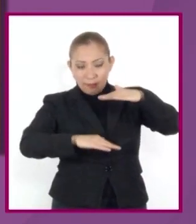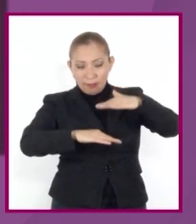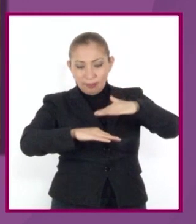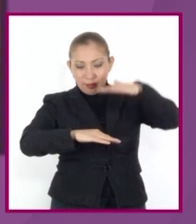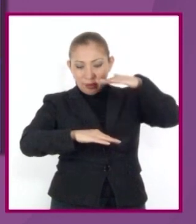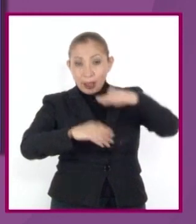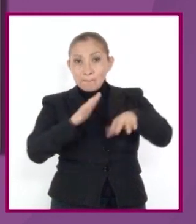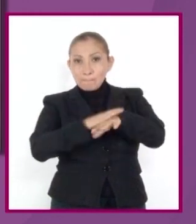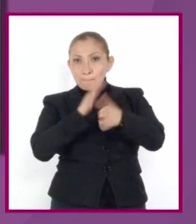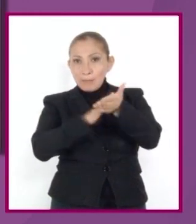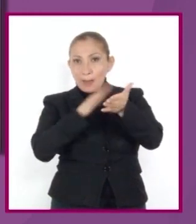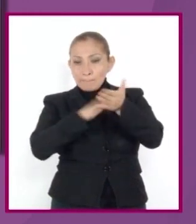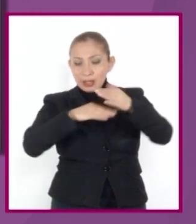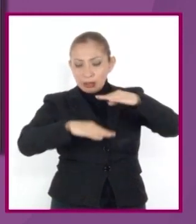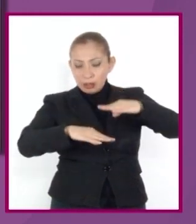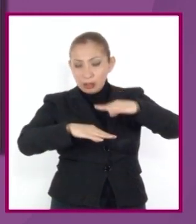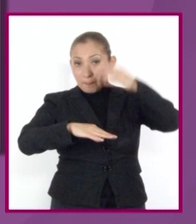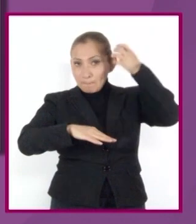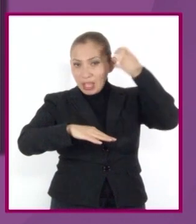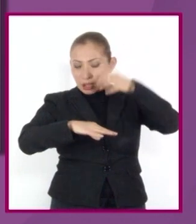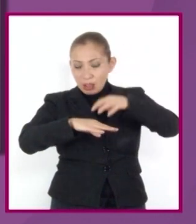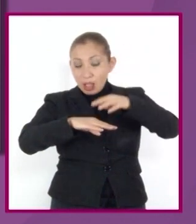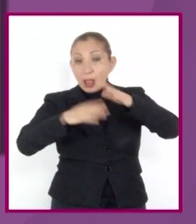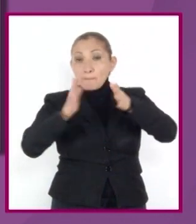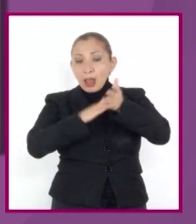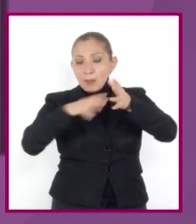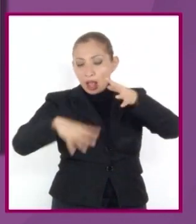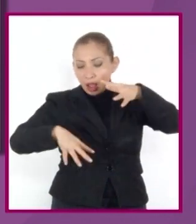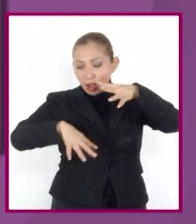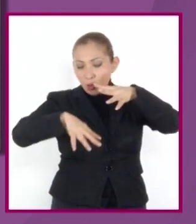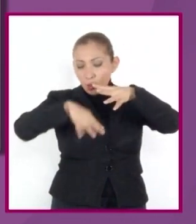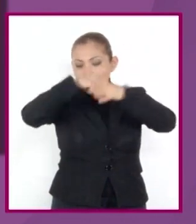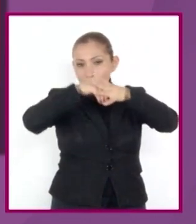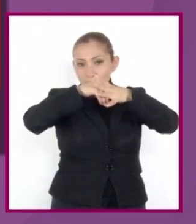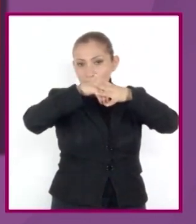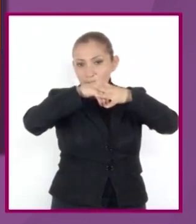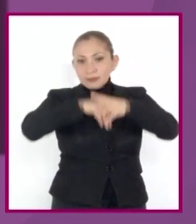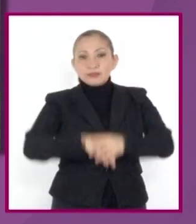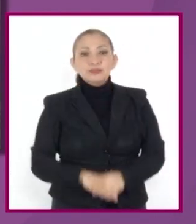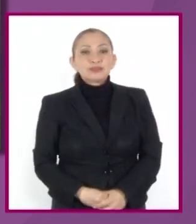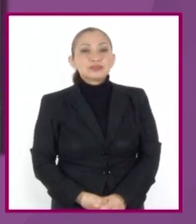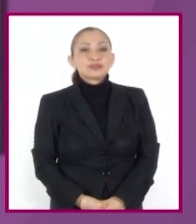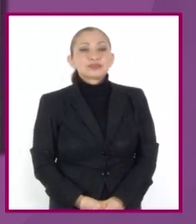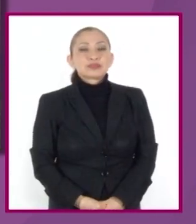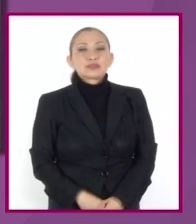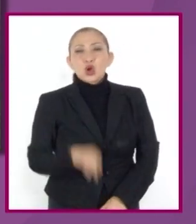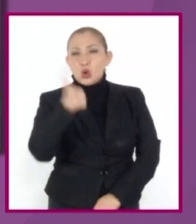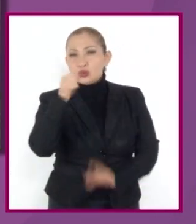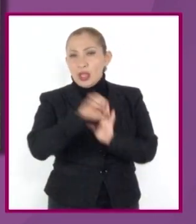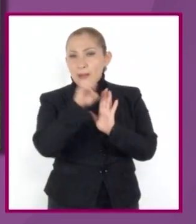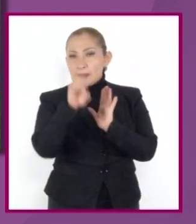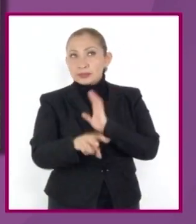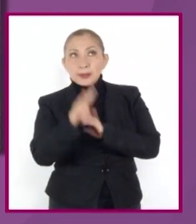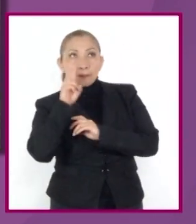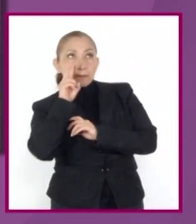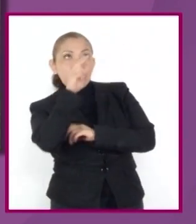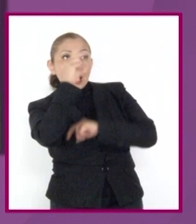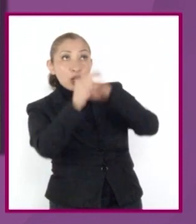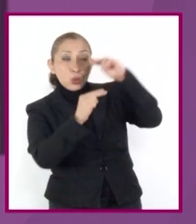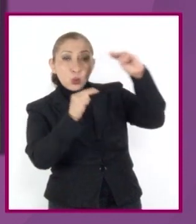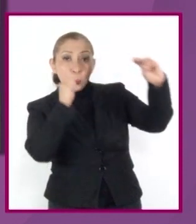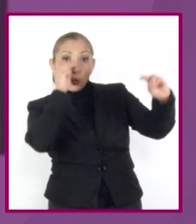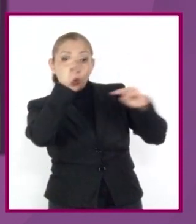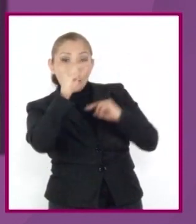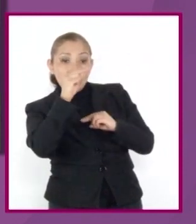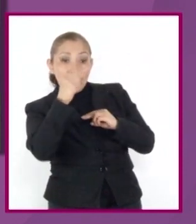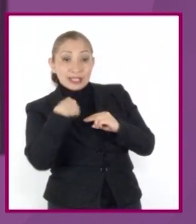los papelitos, lo cual hace que los papelitos se adhieran al peine. Otro ejemplo se presenta en las nubes.